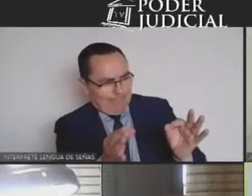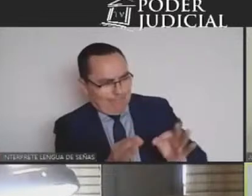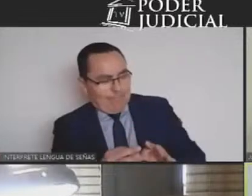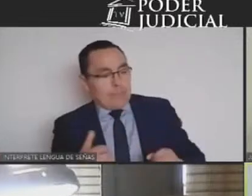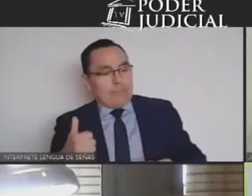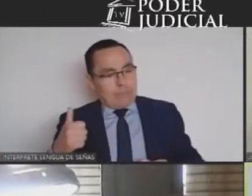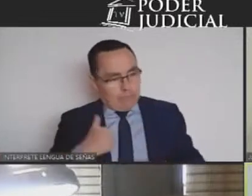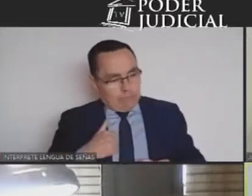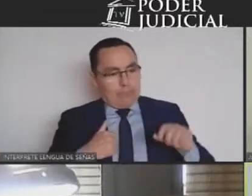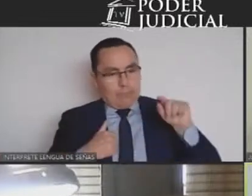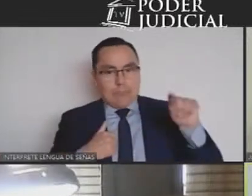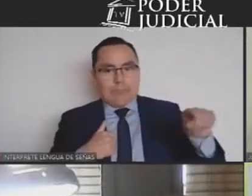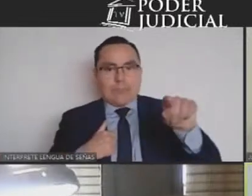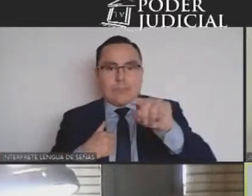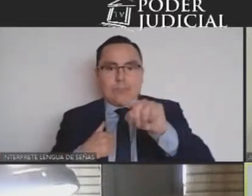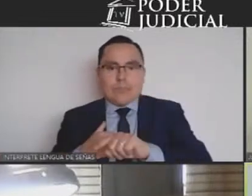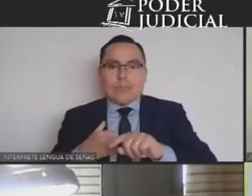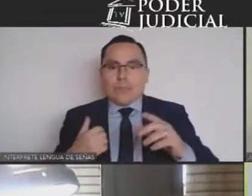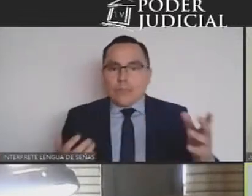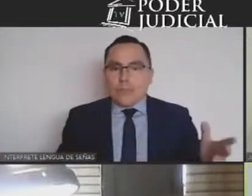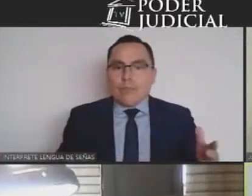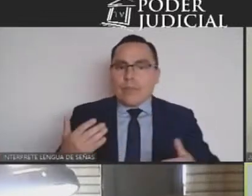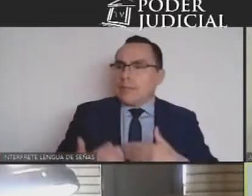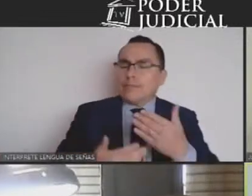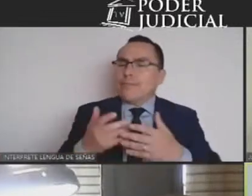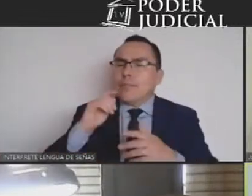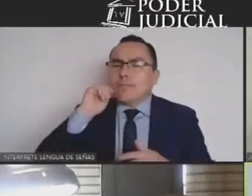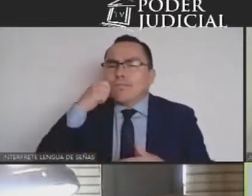aplicadas, ¿cierto? Eso significa